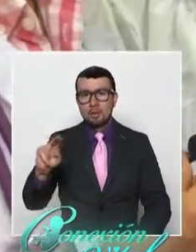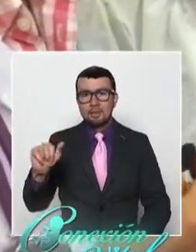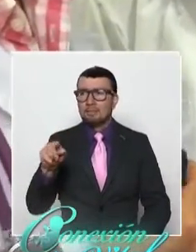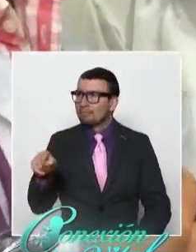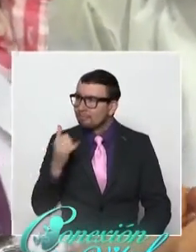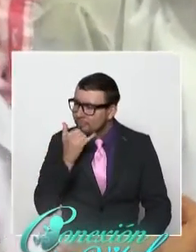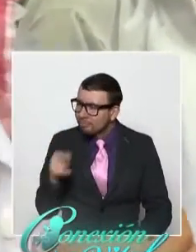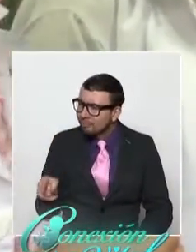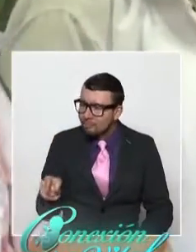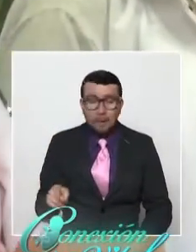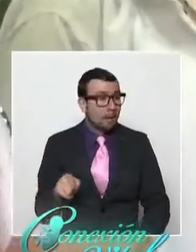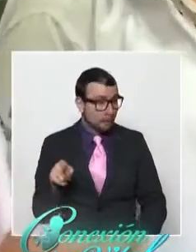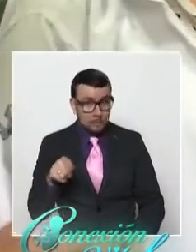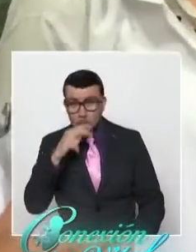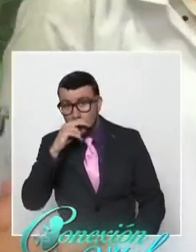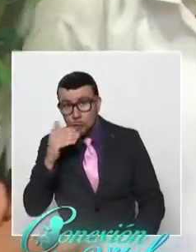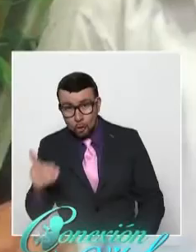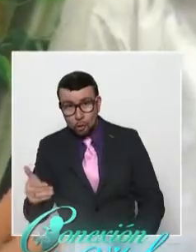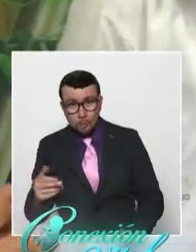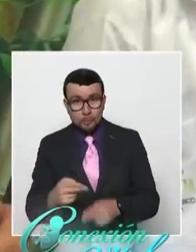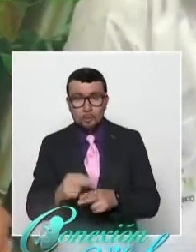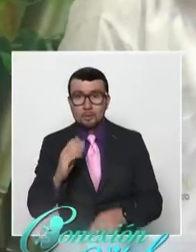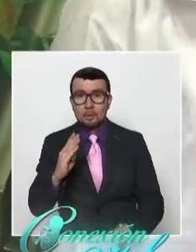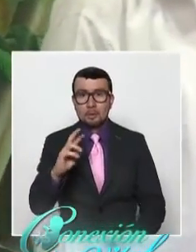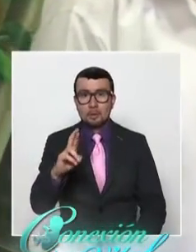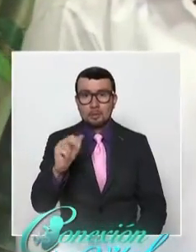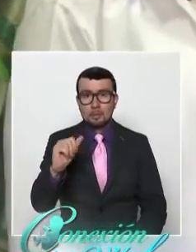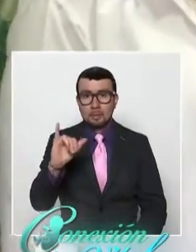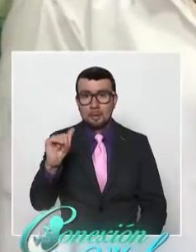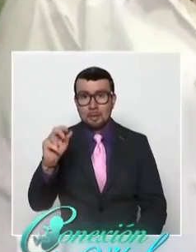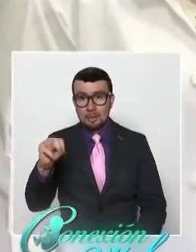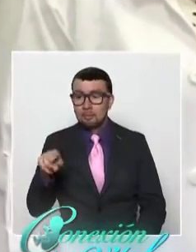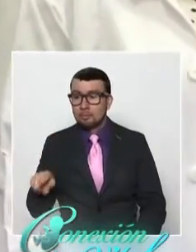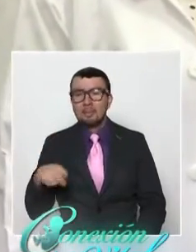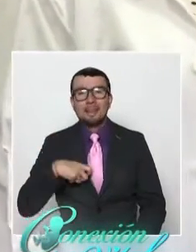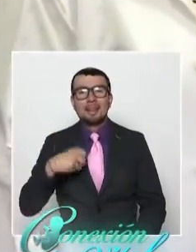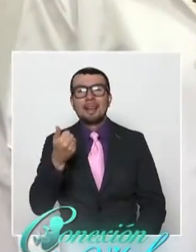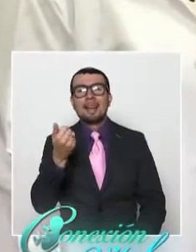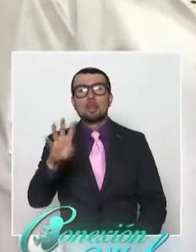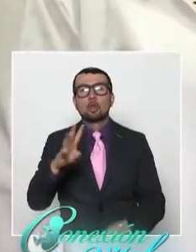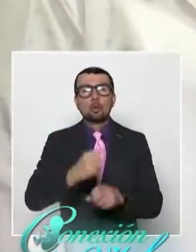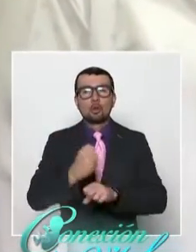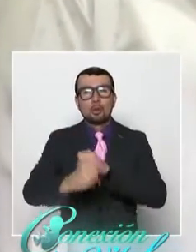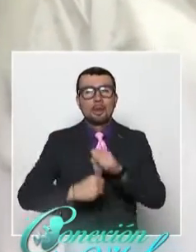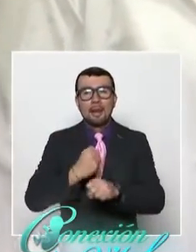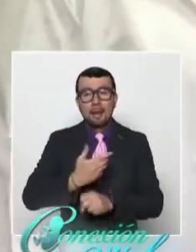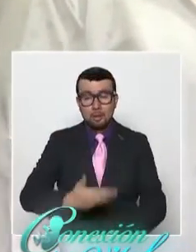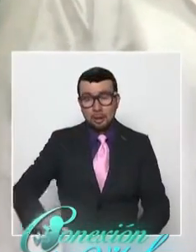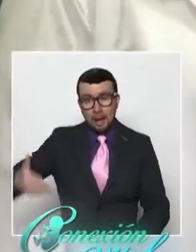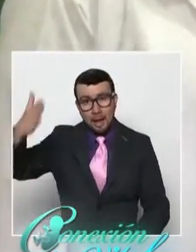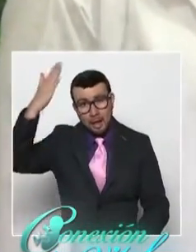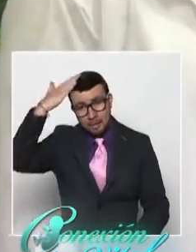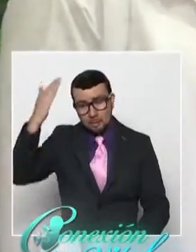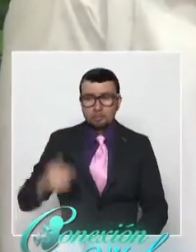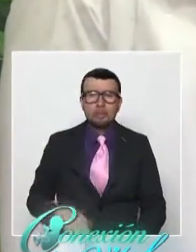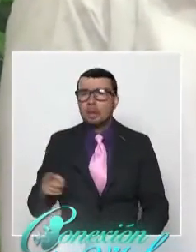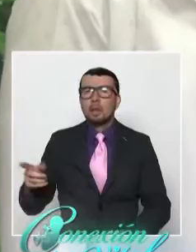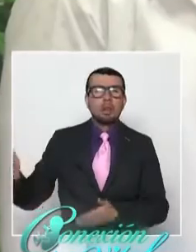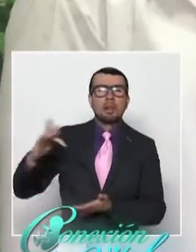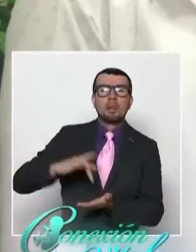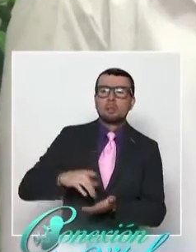niño, Brian, es un paciente de 14 años de edad. Viene a consulta con un antecedente